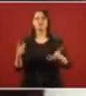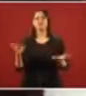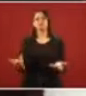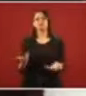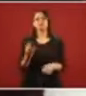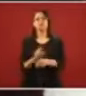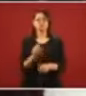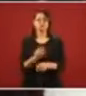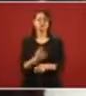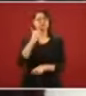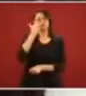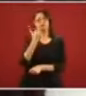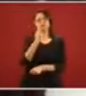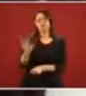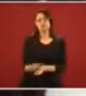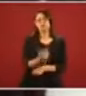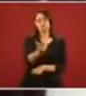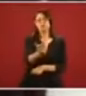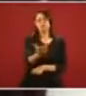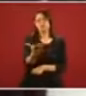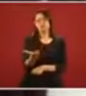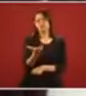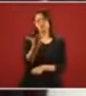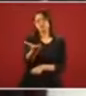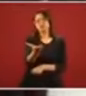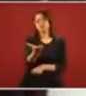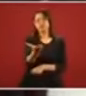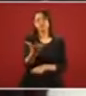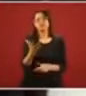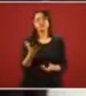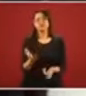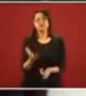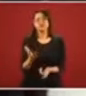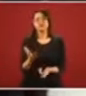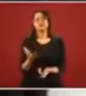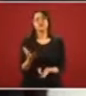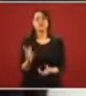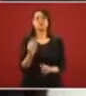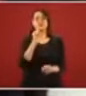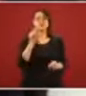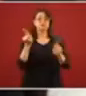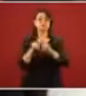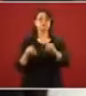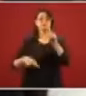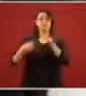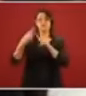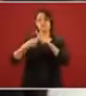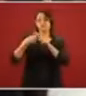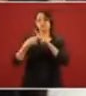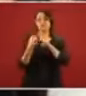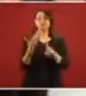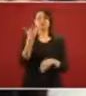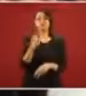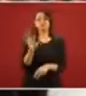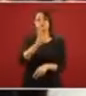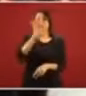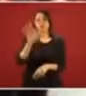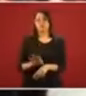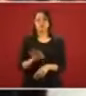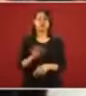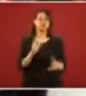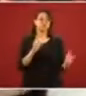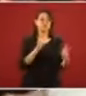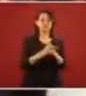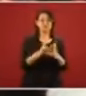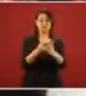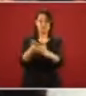este sentido, preguntarle. Incluso ha aumentado, de acuerdo a estadísticas, a más de 10% el asesinato